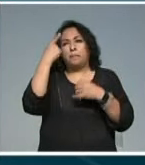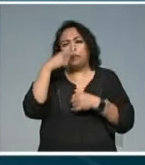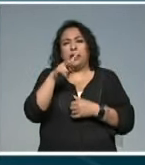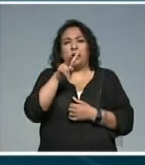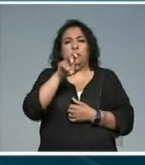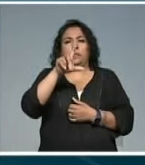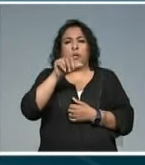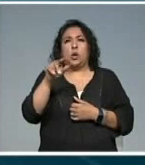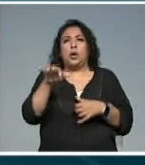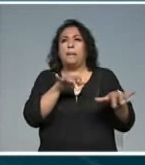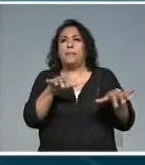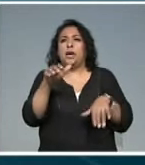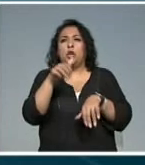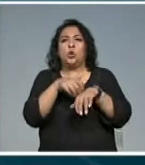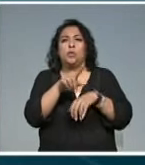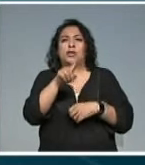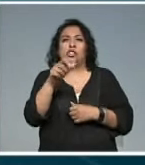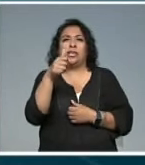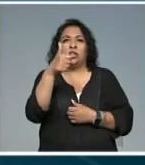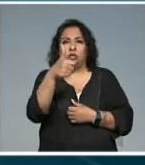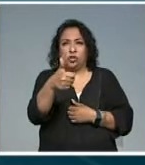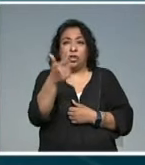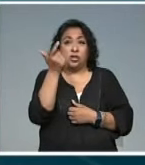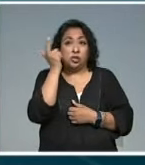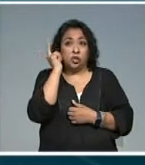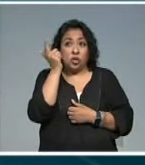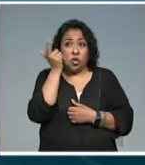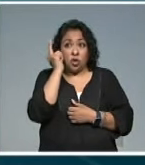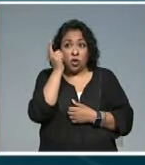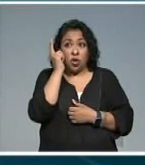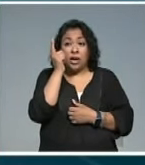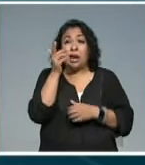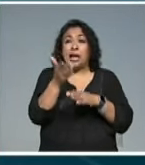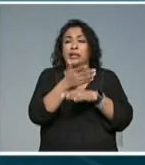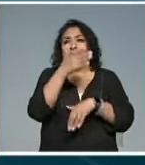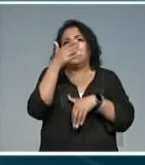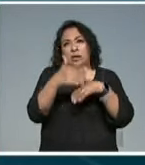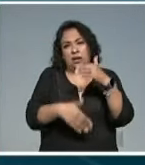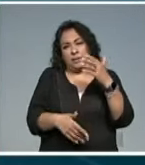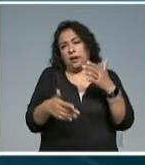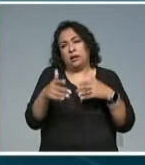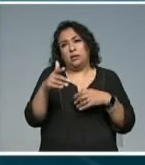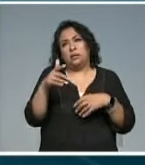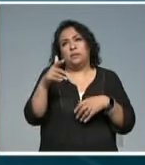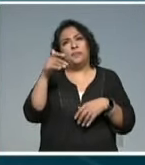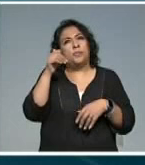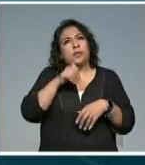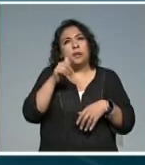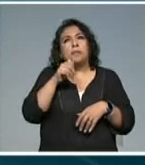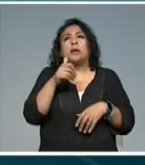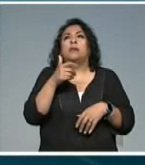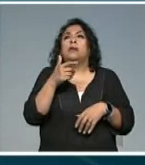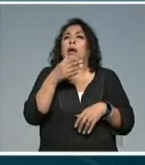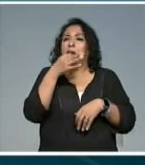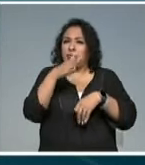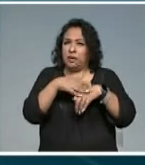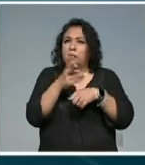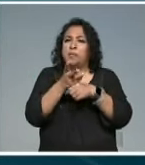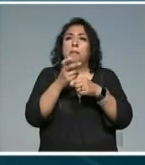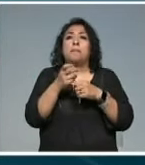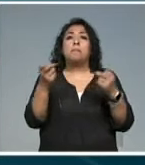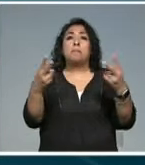viola y piano, la número 106, que esperamos. Y antes de despedirnos, por supuesto, como todas las noches, les reiteramos la invitación a